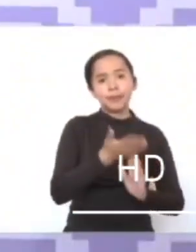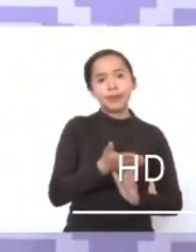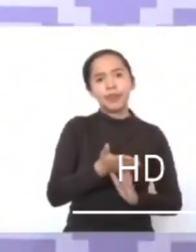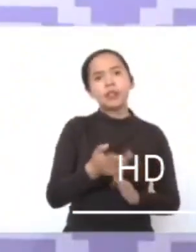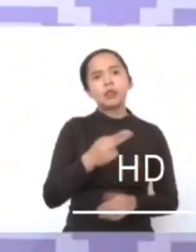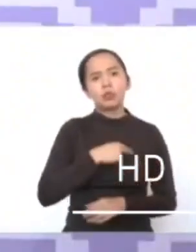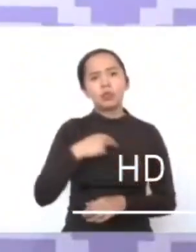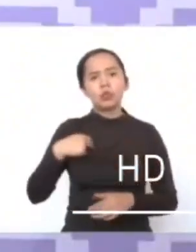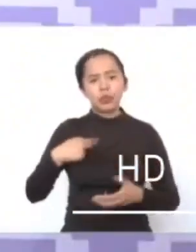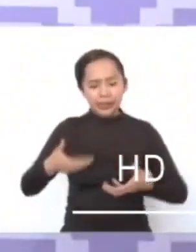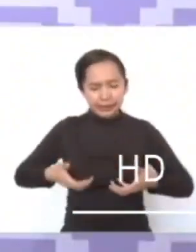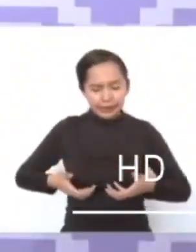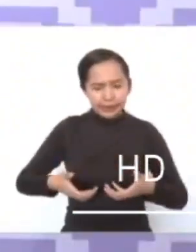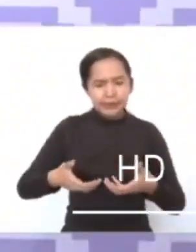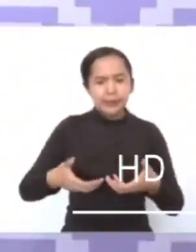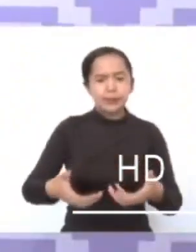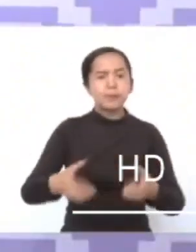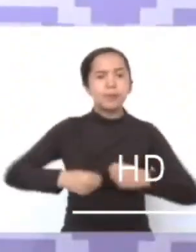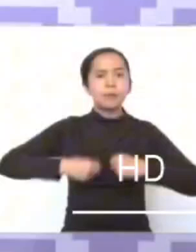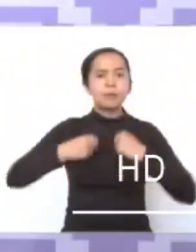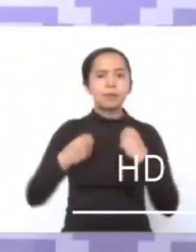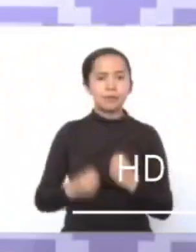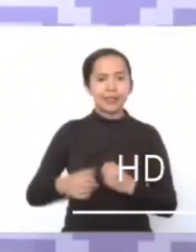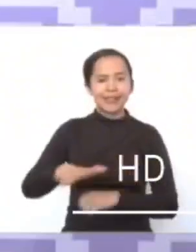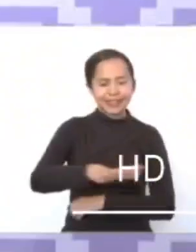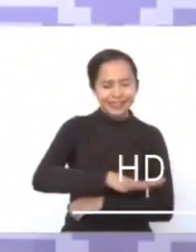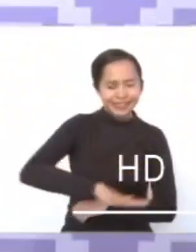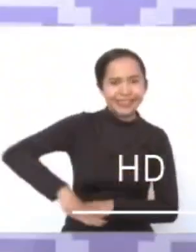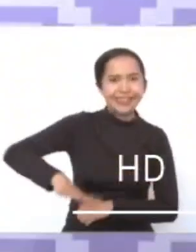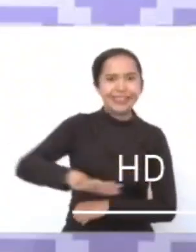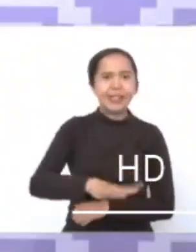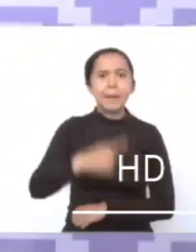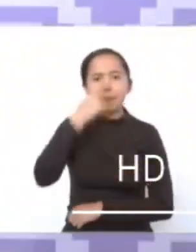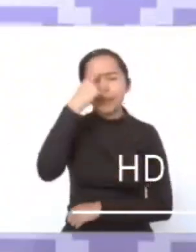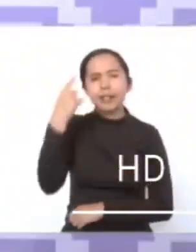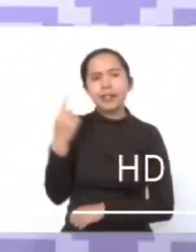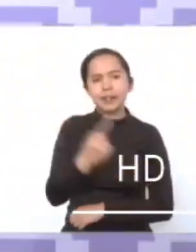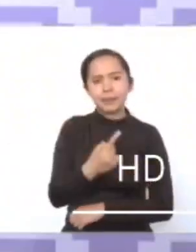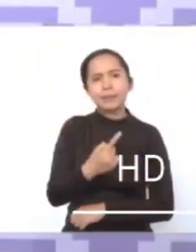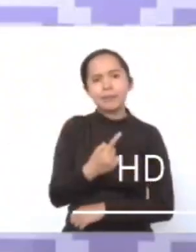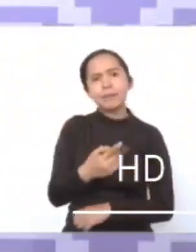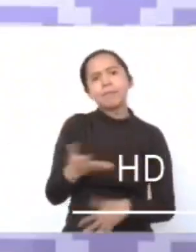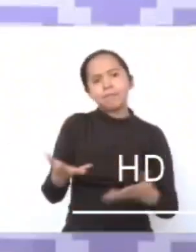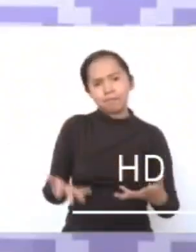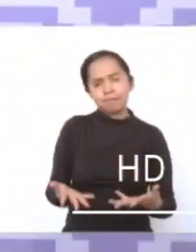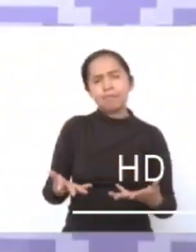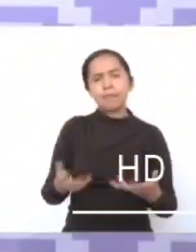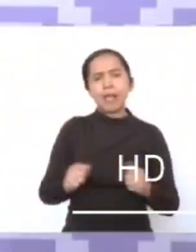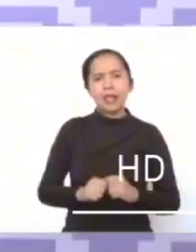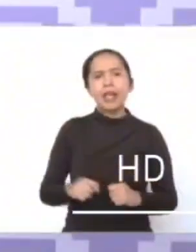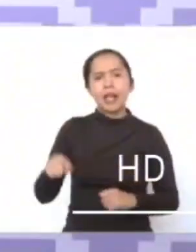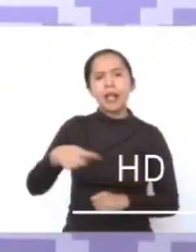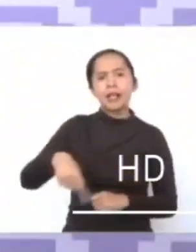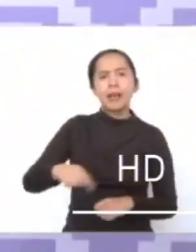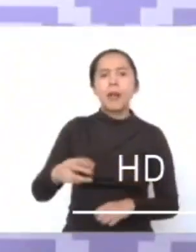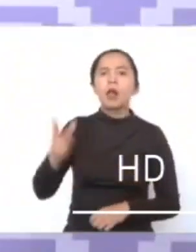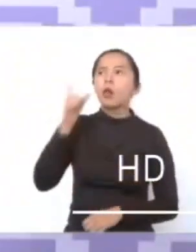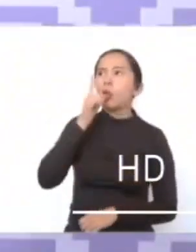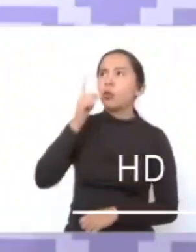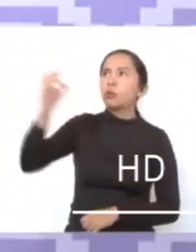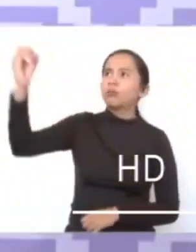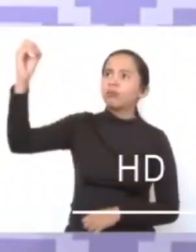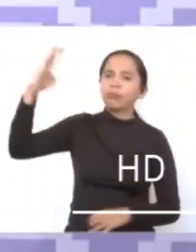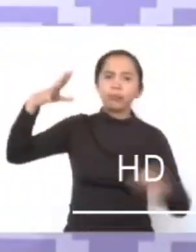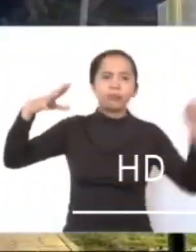sumando kilómetros de senderos seguros, que son estos espacios que se recuperan integralmente con mayor